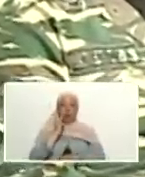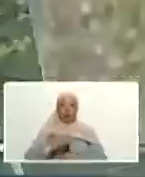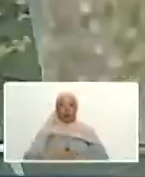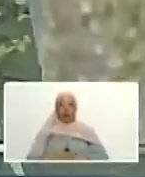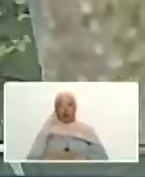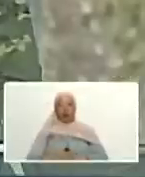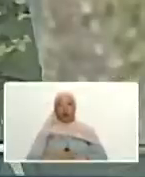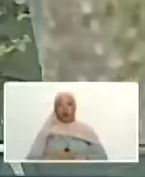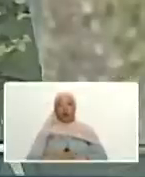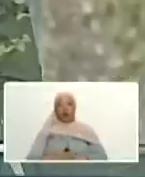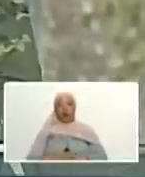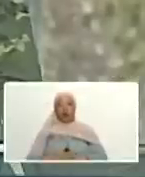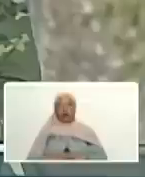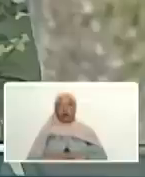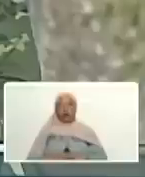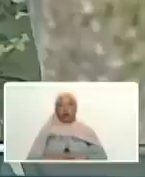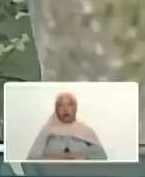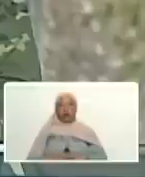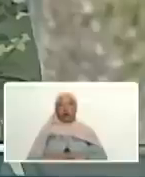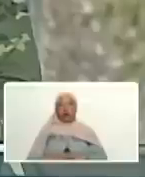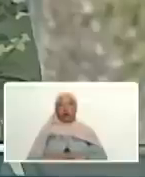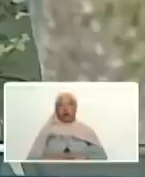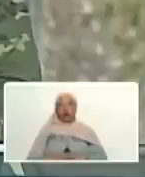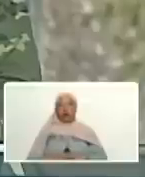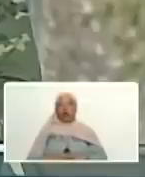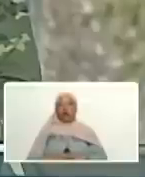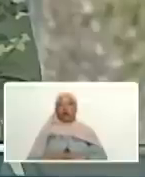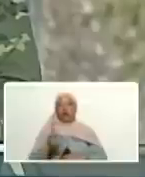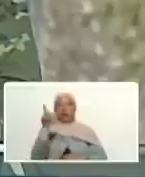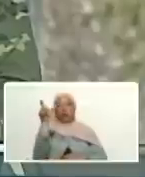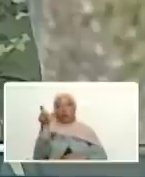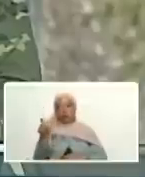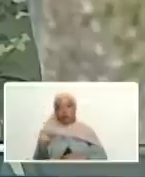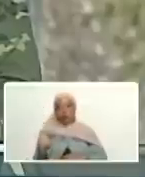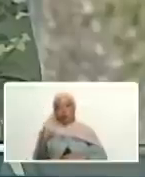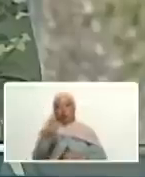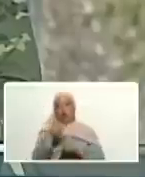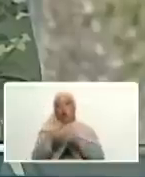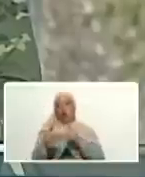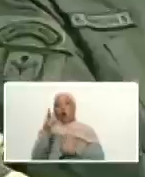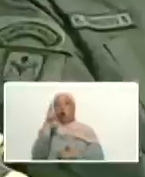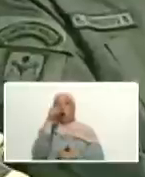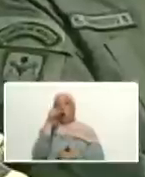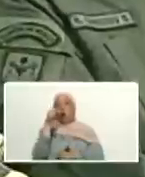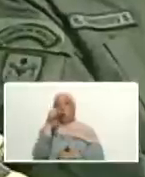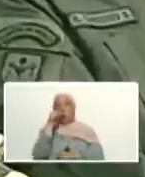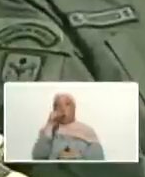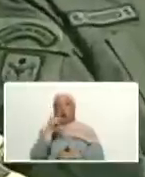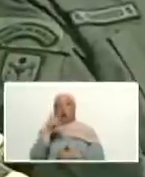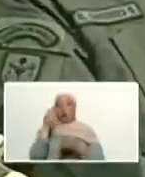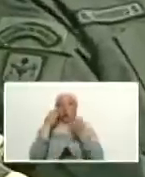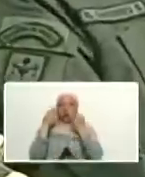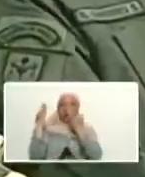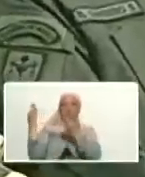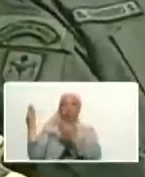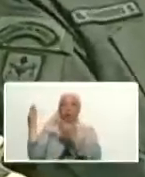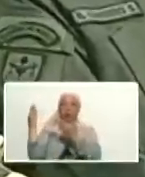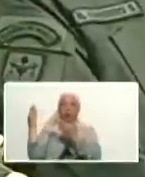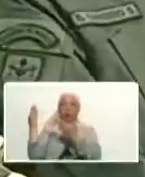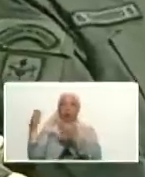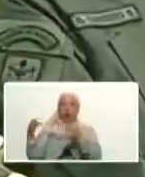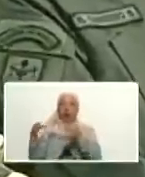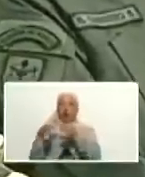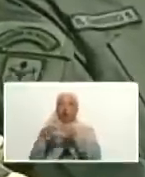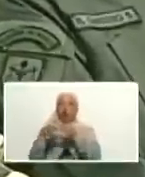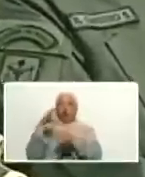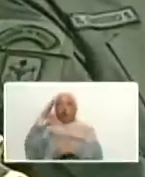Mayor general Wistohor Gregorio Churio Andrade, comandante general de la Milicia